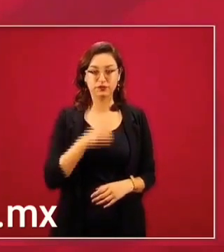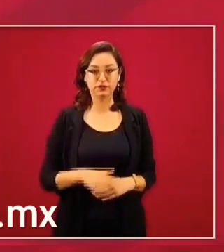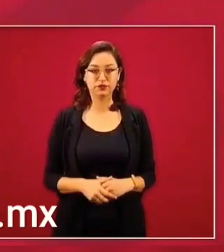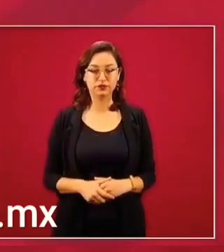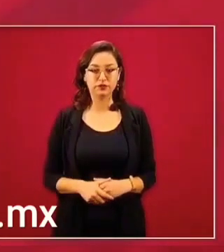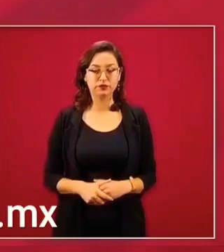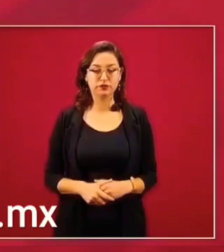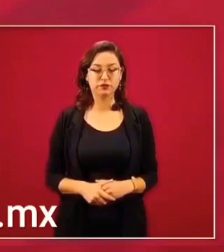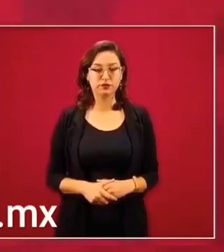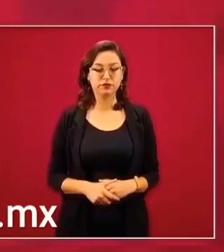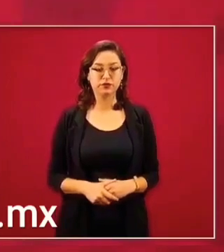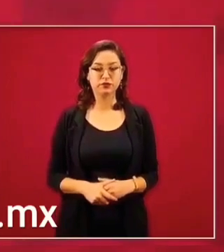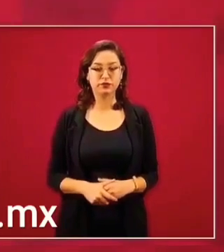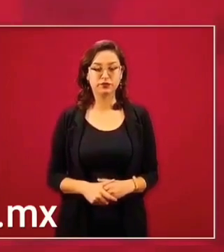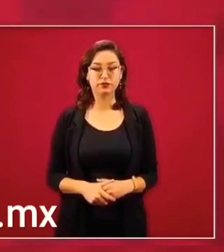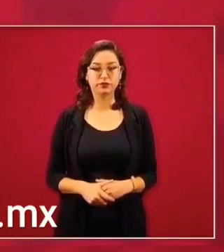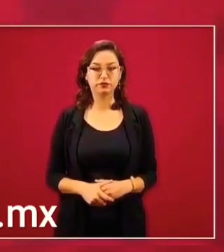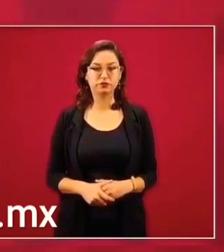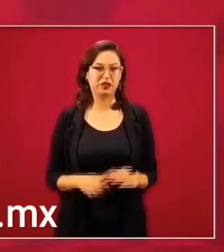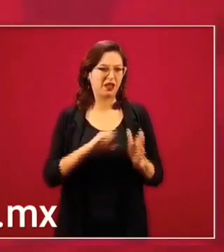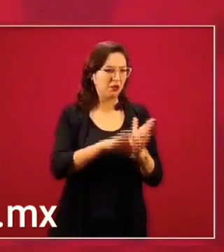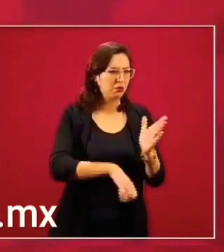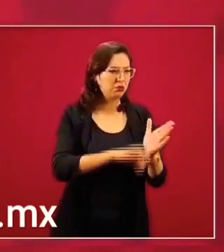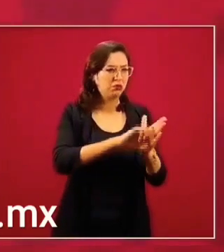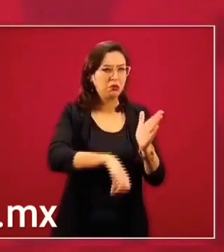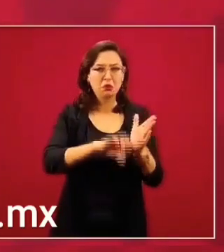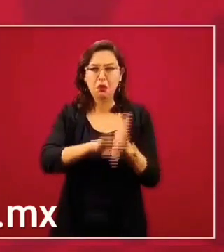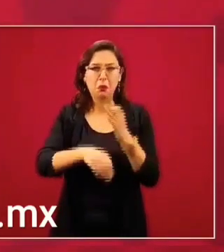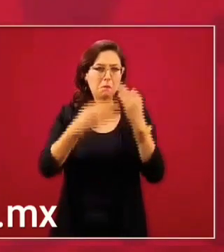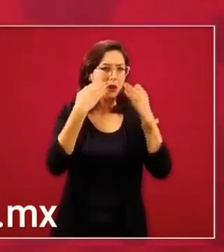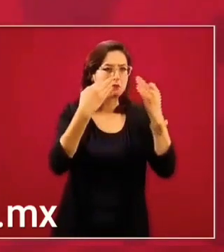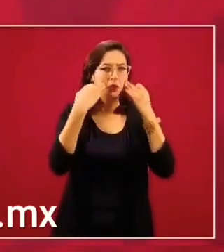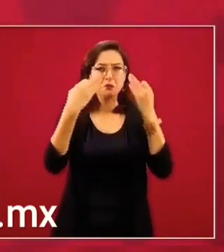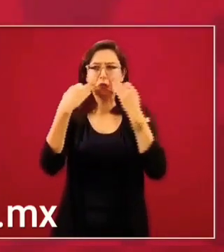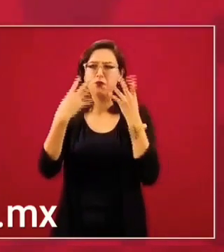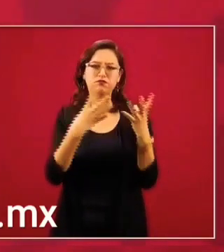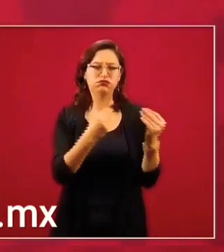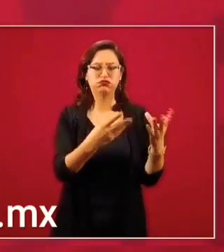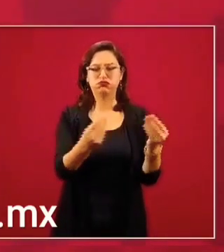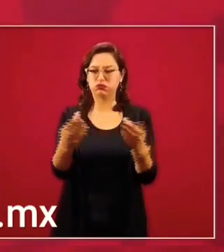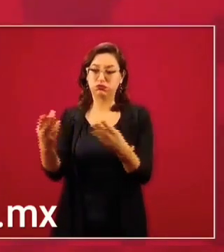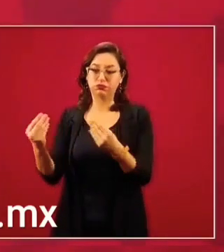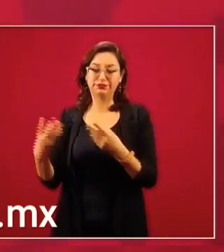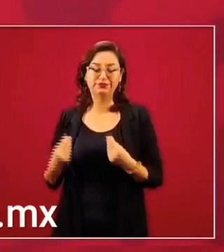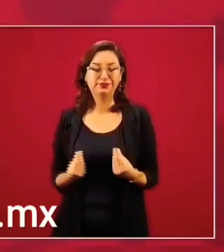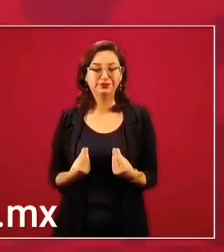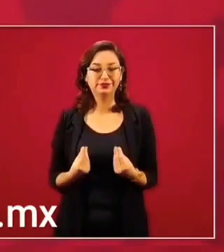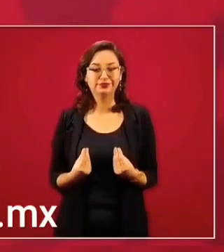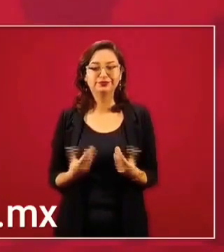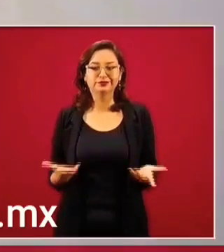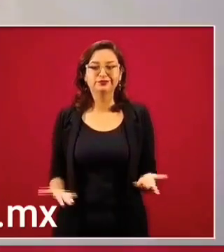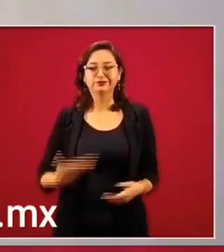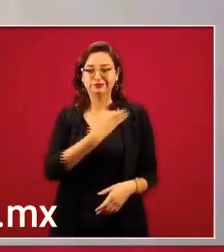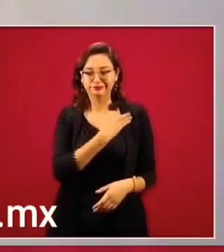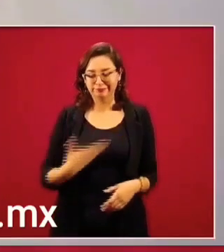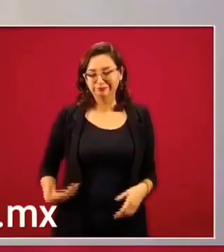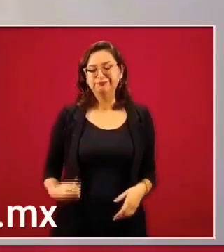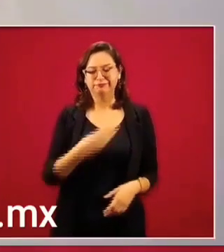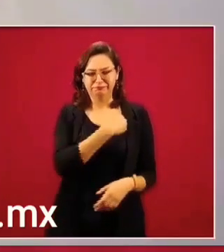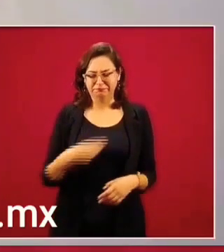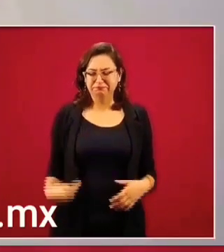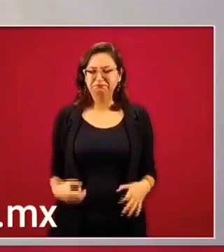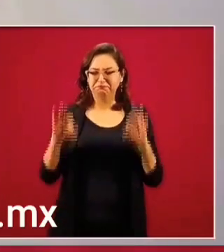Y hay muchos ejemplos así de buenos presidentes municipales,